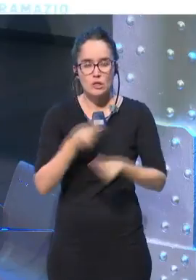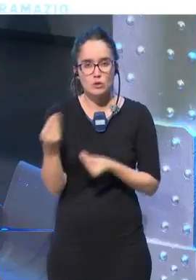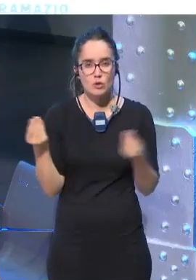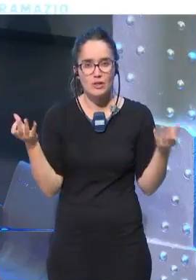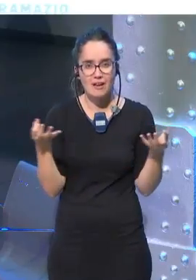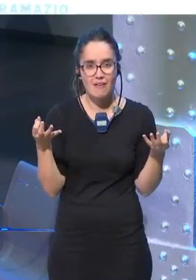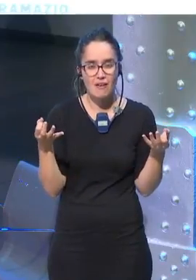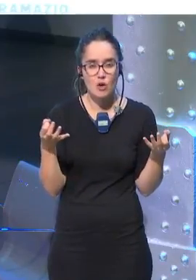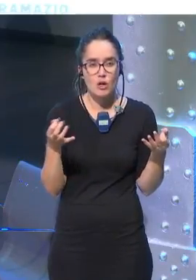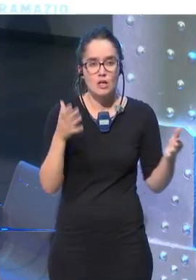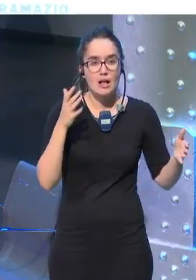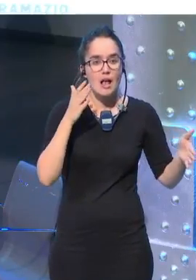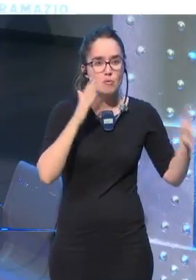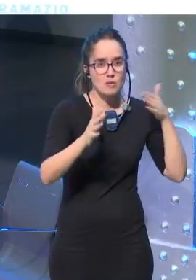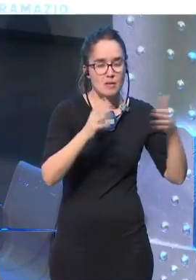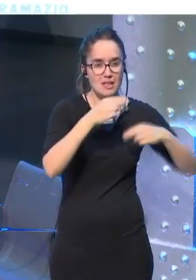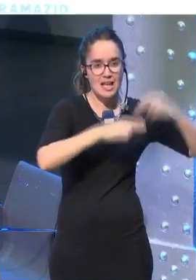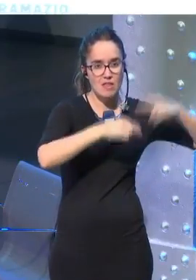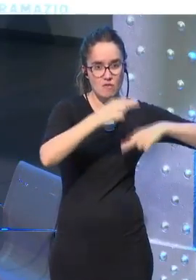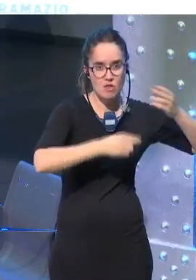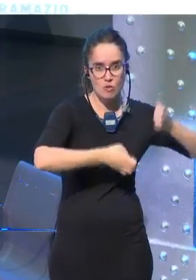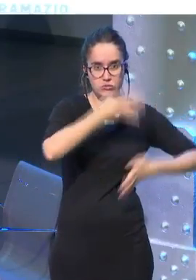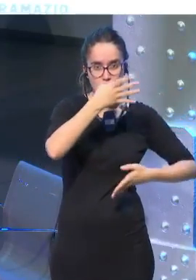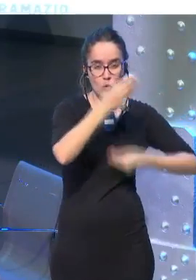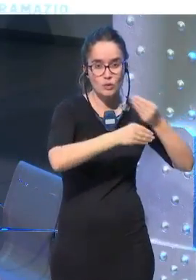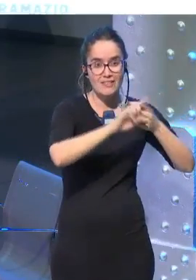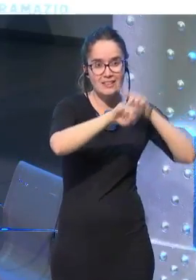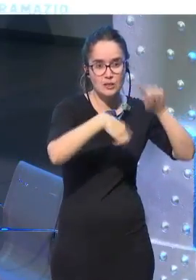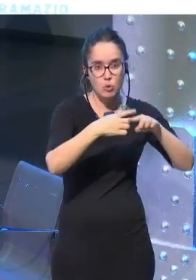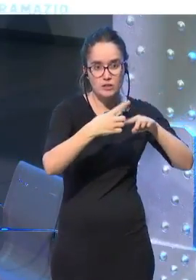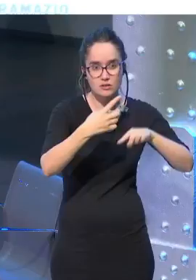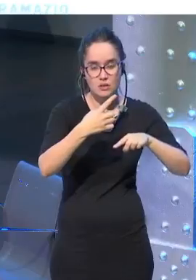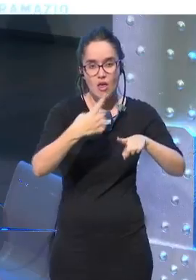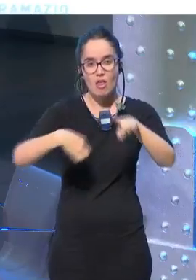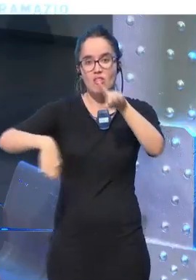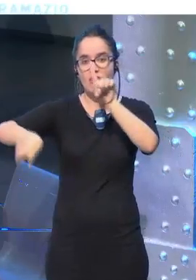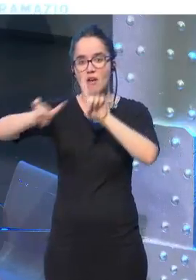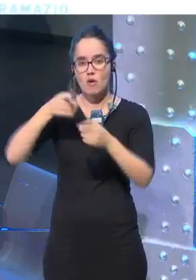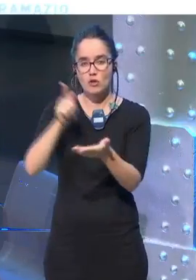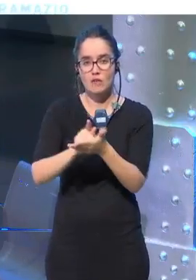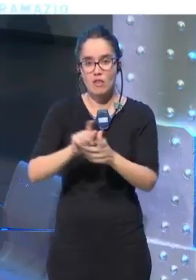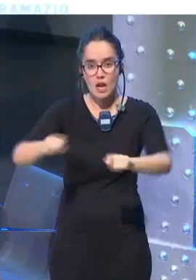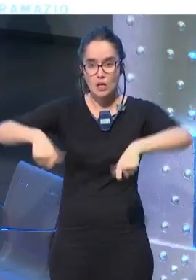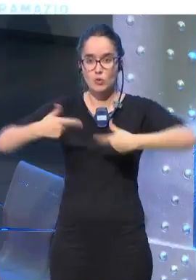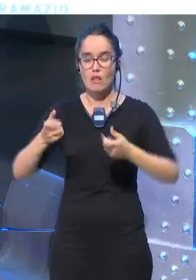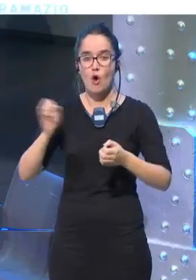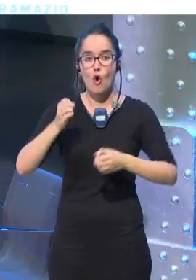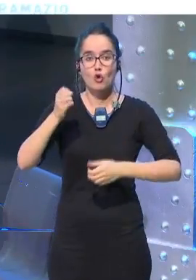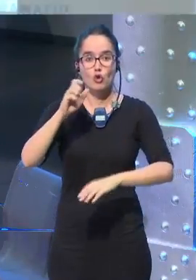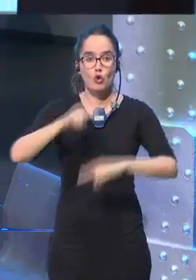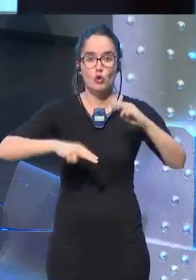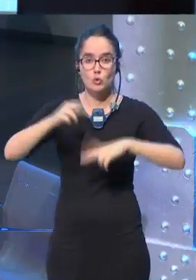usándolos temporalmente en los edificios para después devolverlos a la naturaleza o construir un edificio